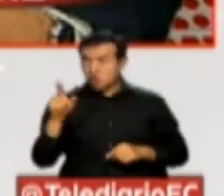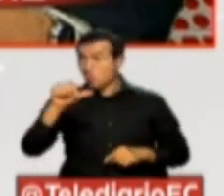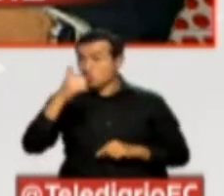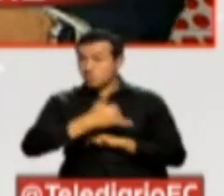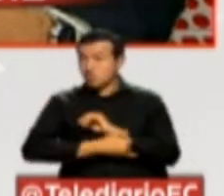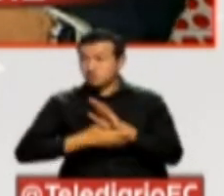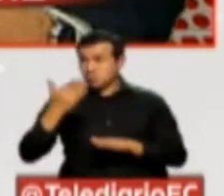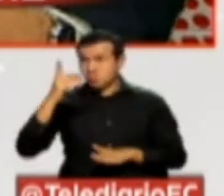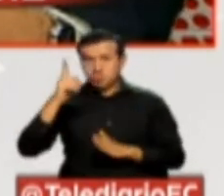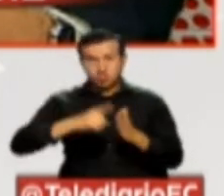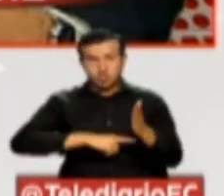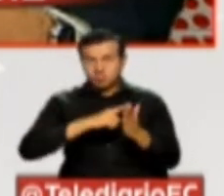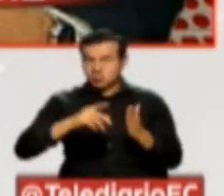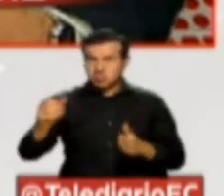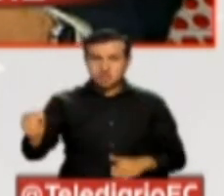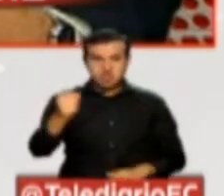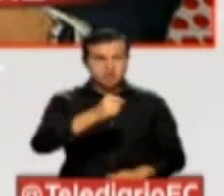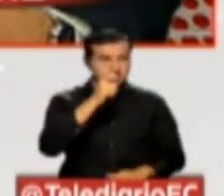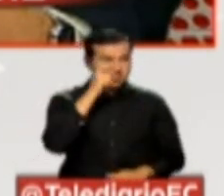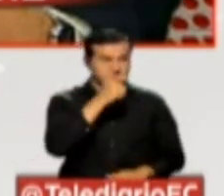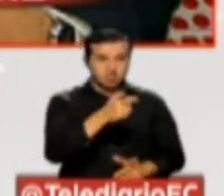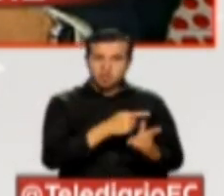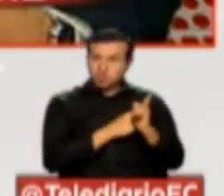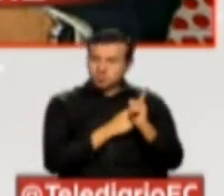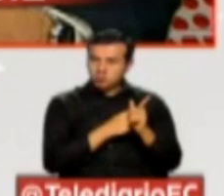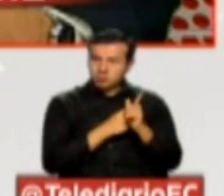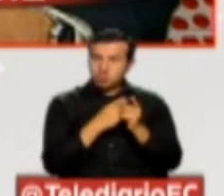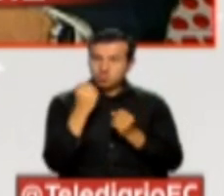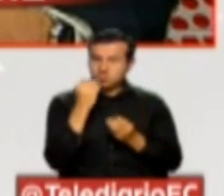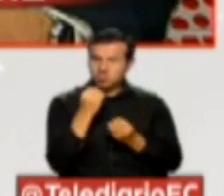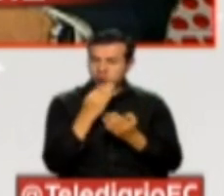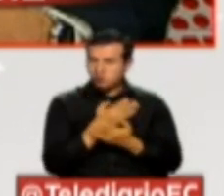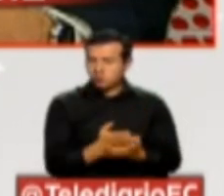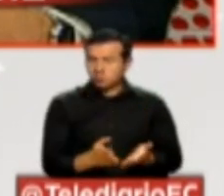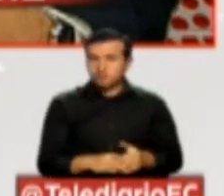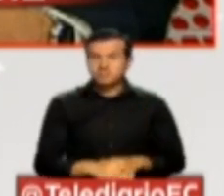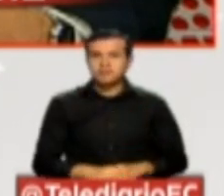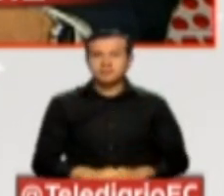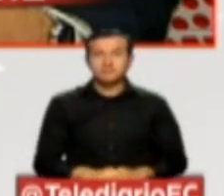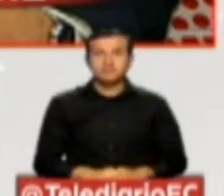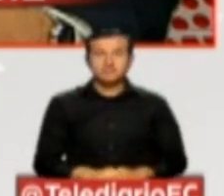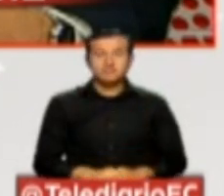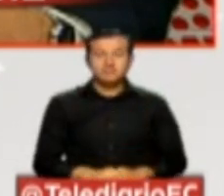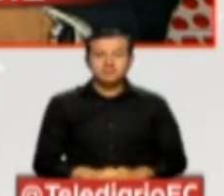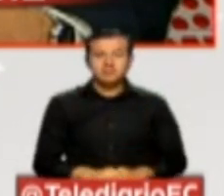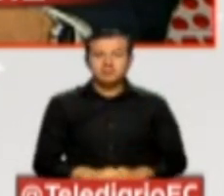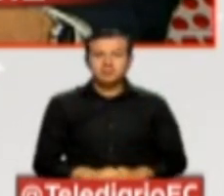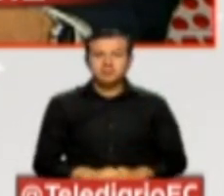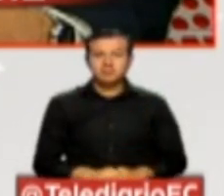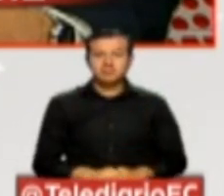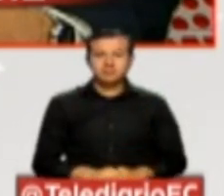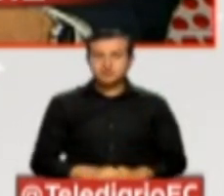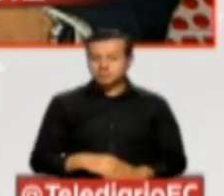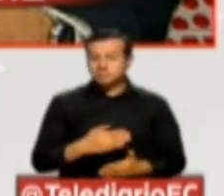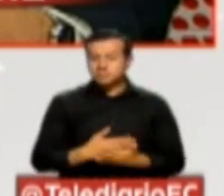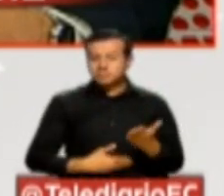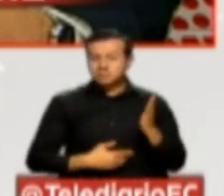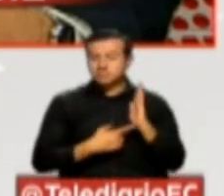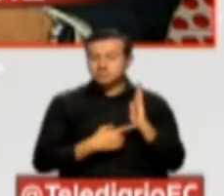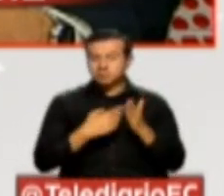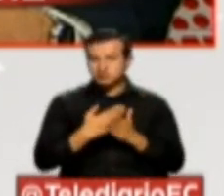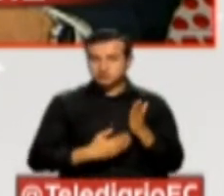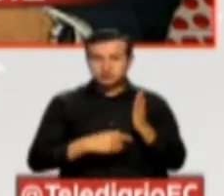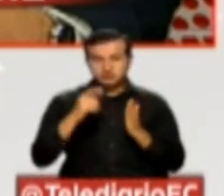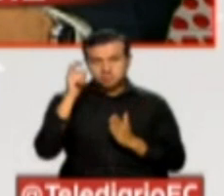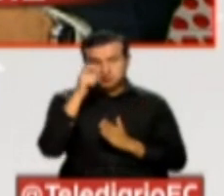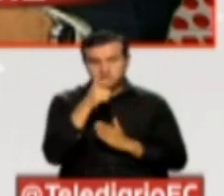disposición de la fiscalía, porque se requería inmediatamente la declaración de ellos. Entonces, este tipo de documentos emanados por la